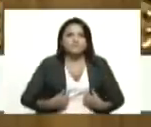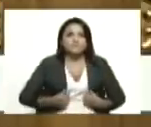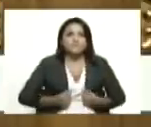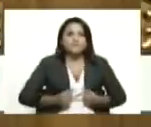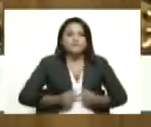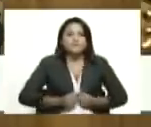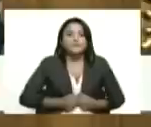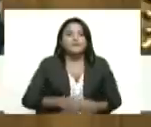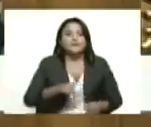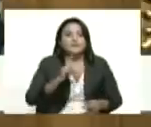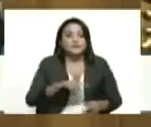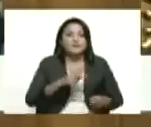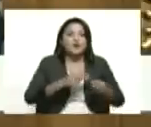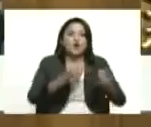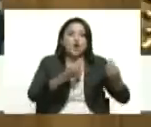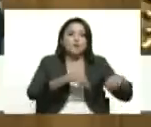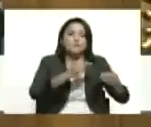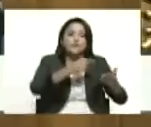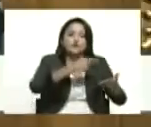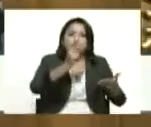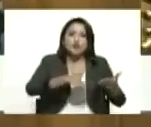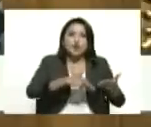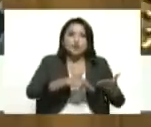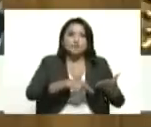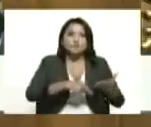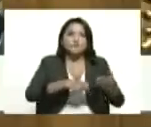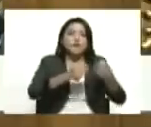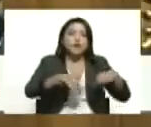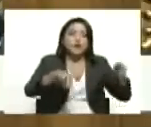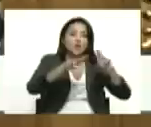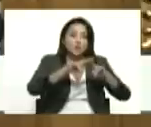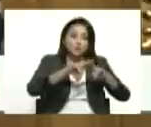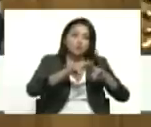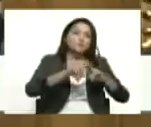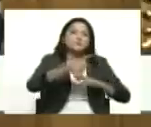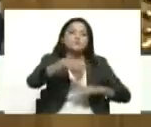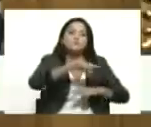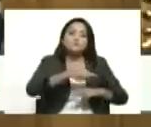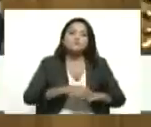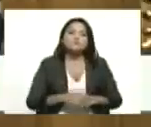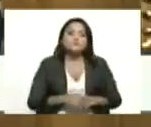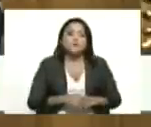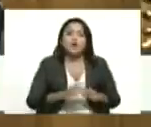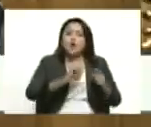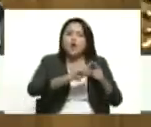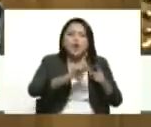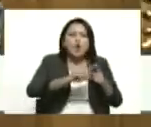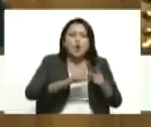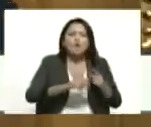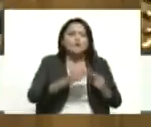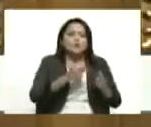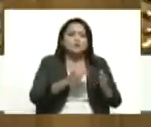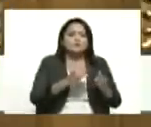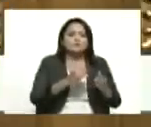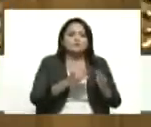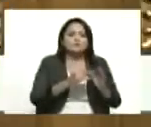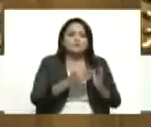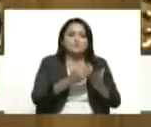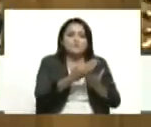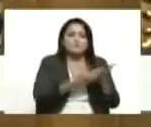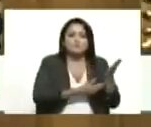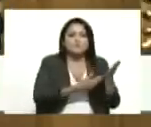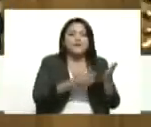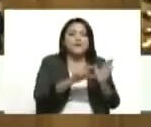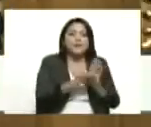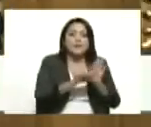la Convención de las Naciones Unidas contra la Delincuencia Organizada Transnacional, entre otros instrumentos relevantes. El proyecto